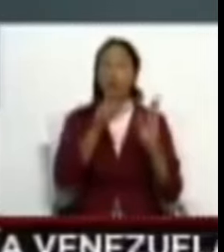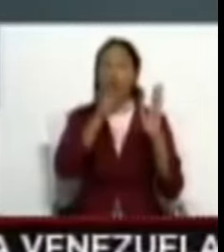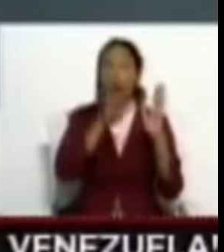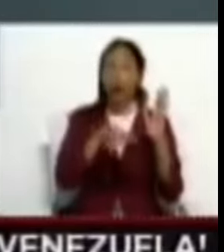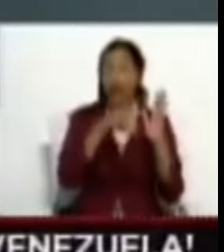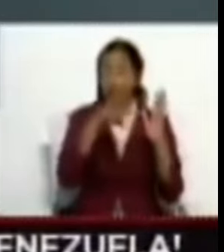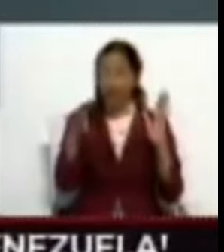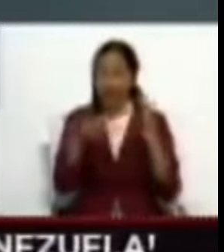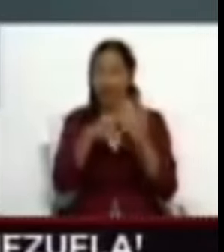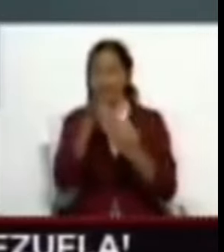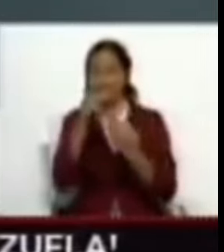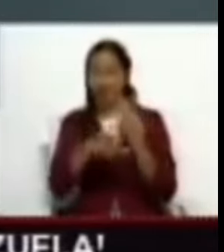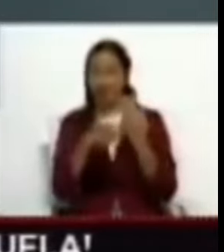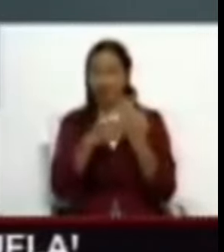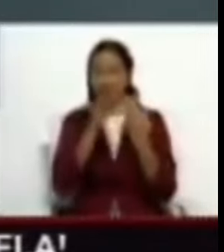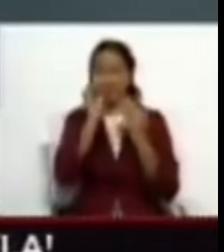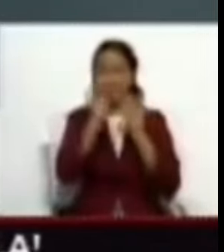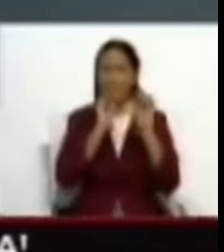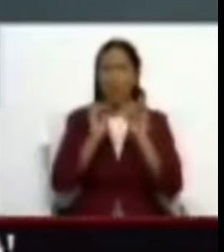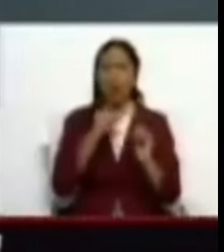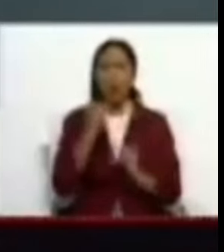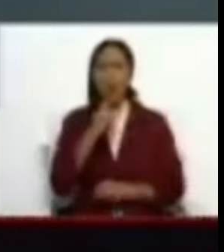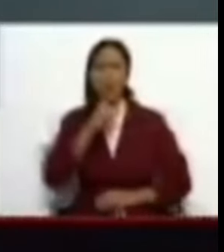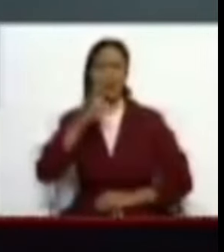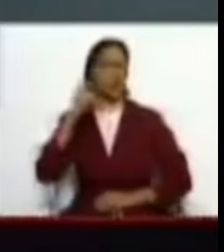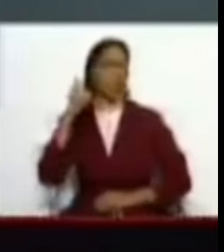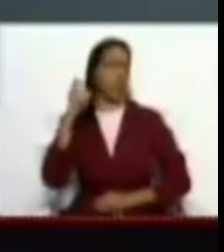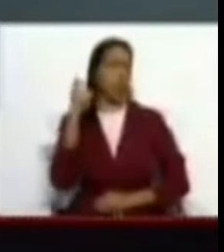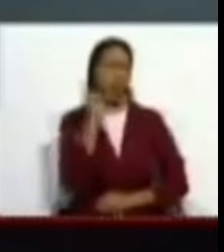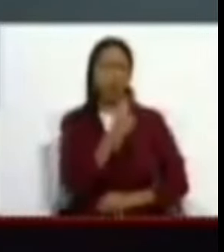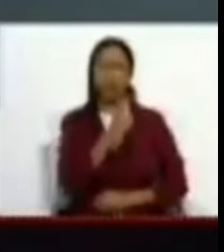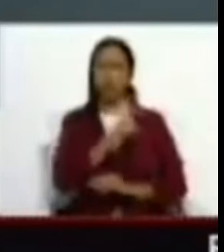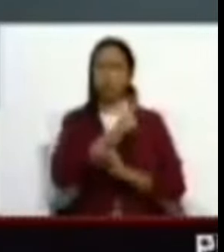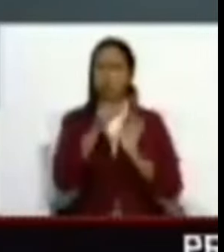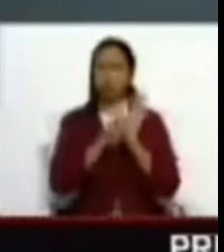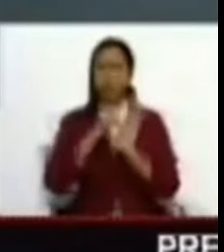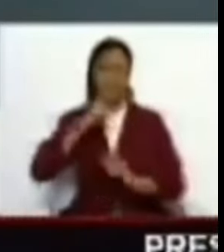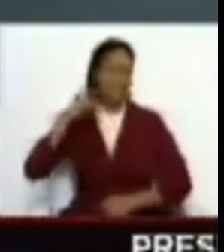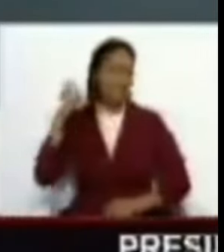también expresando un odio absoluto por el pueblo de Venezuela.